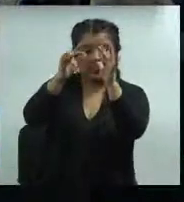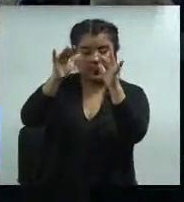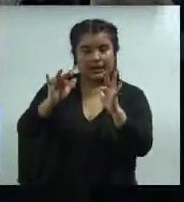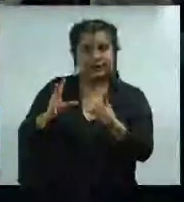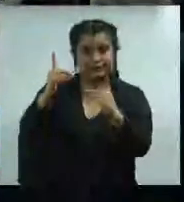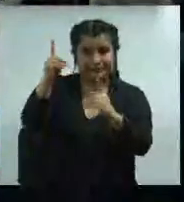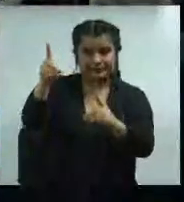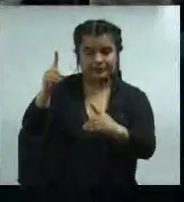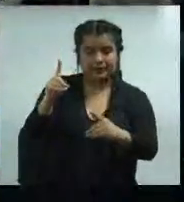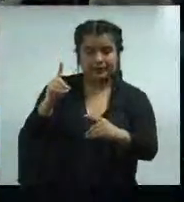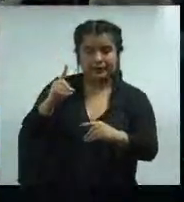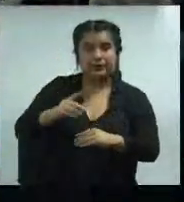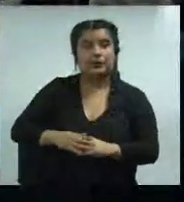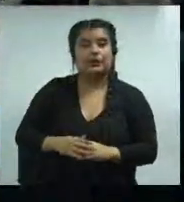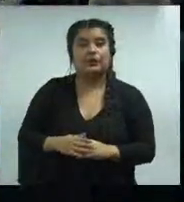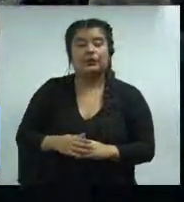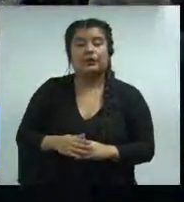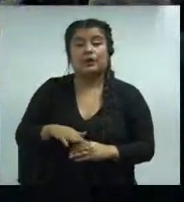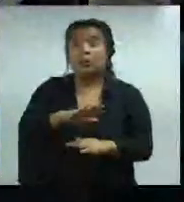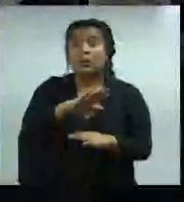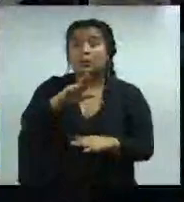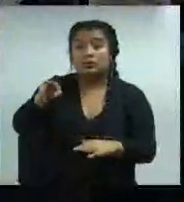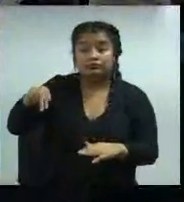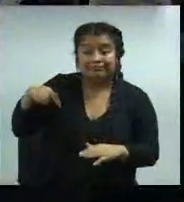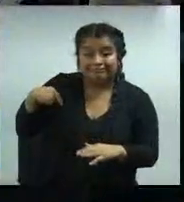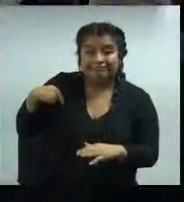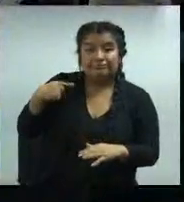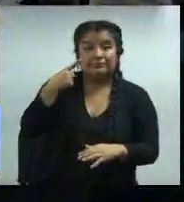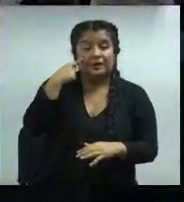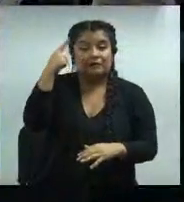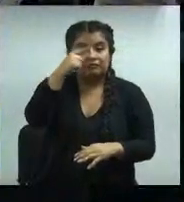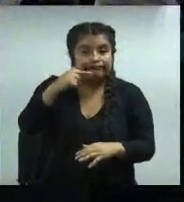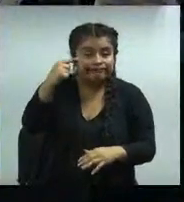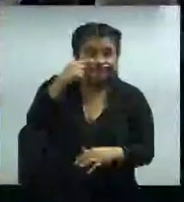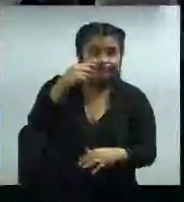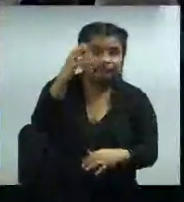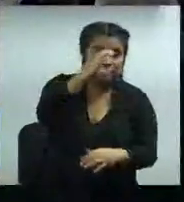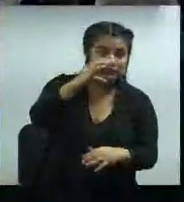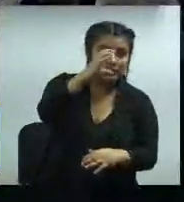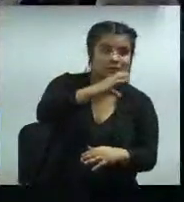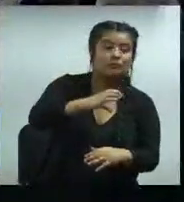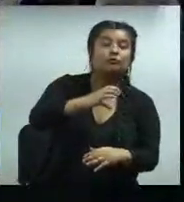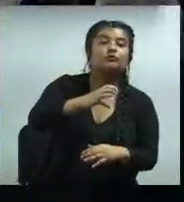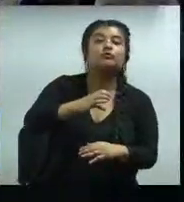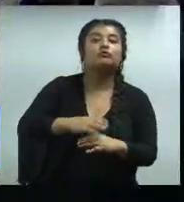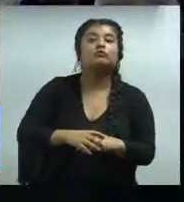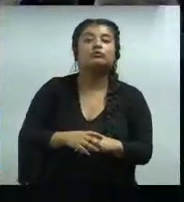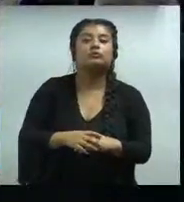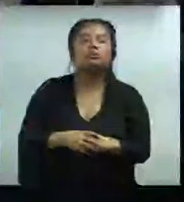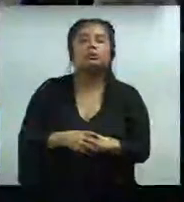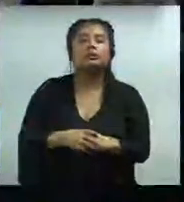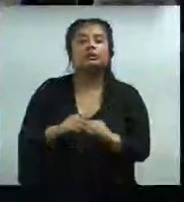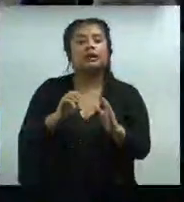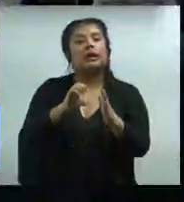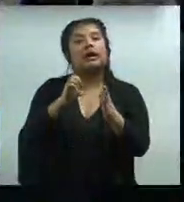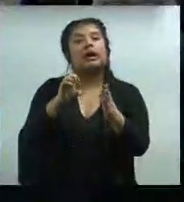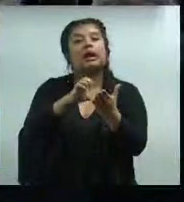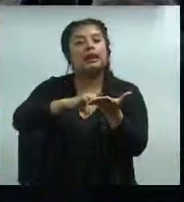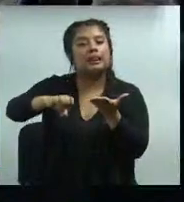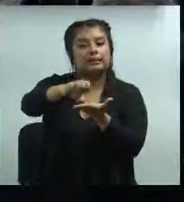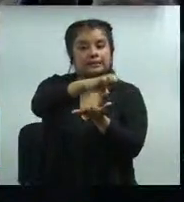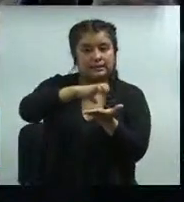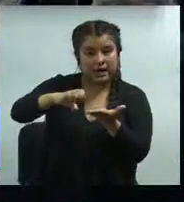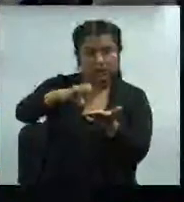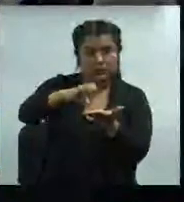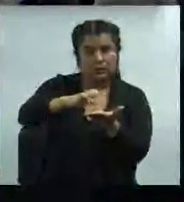Miren, lo que se busca desde que se están poniendo los puntos resolutivos es que el Estado como tal, el